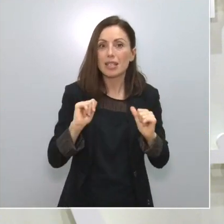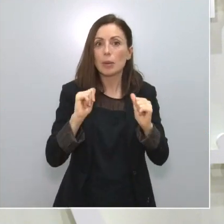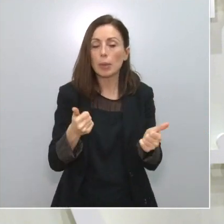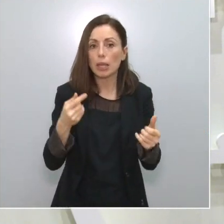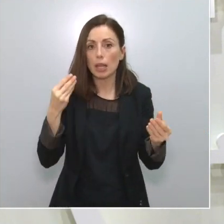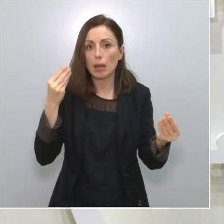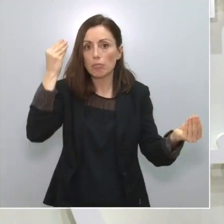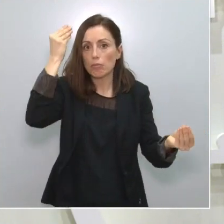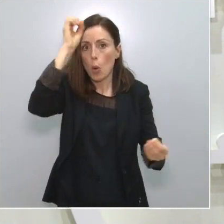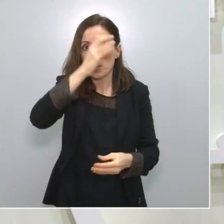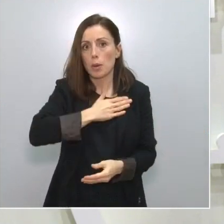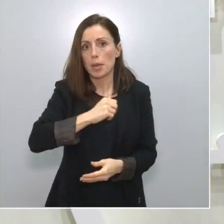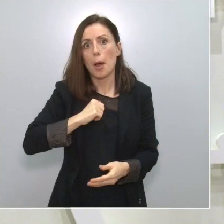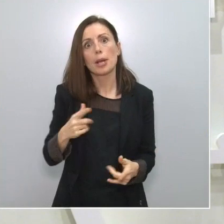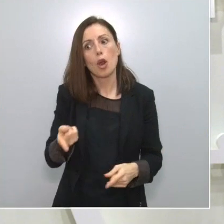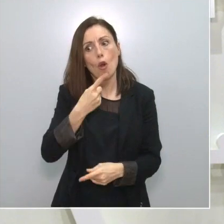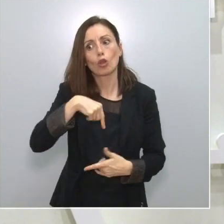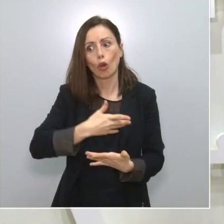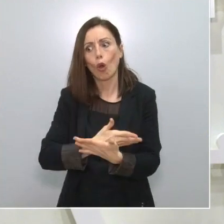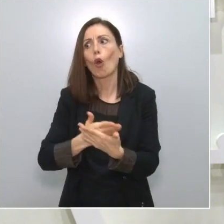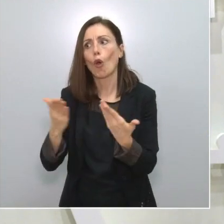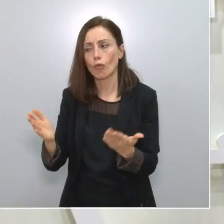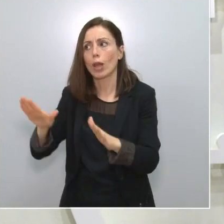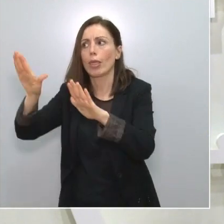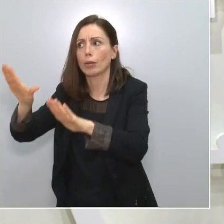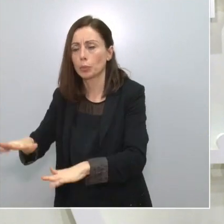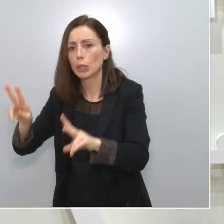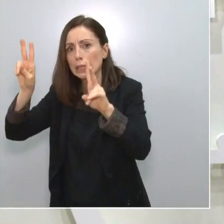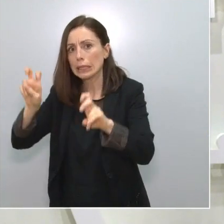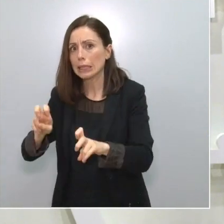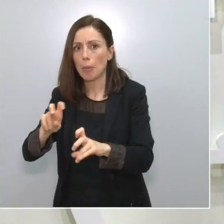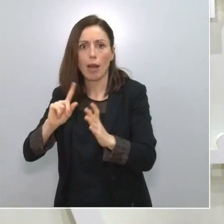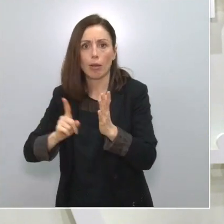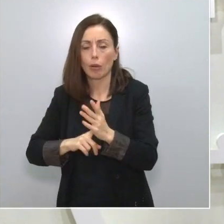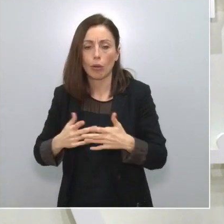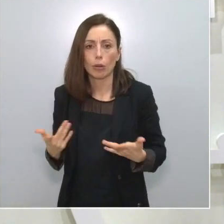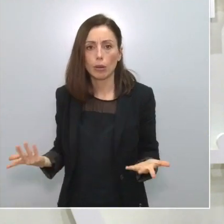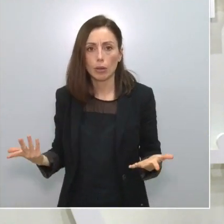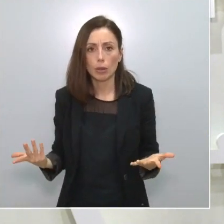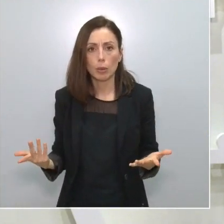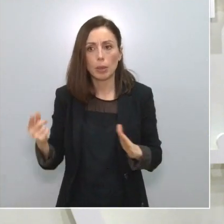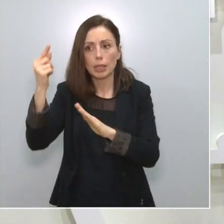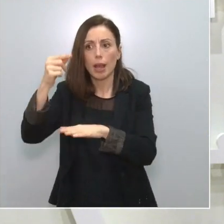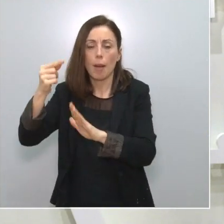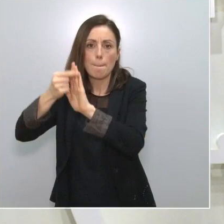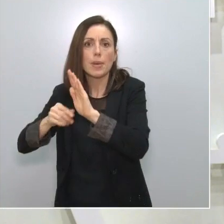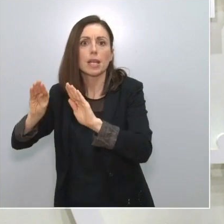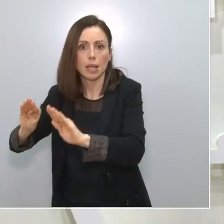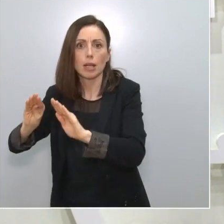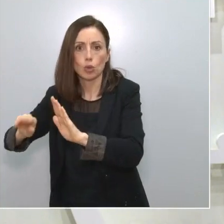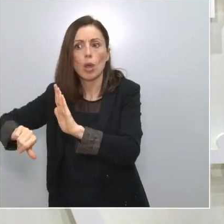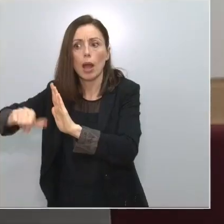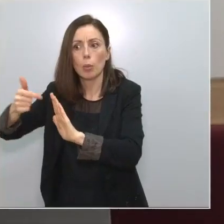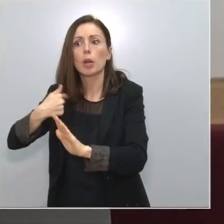creo que estamos haciendo ya bastantes ejercicios de confianza ciega respecto a las medidas que toma el Gobierno de España.